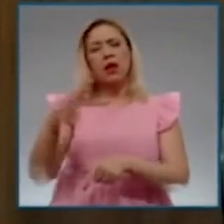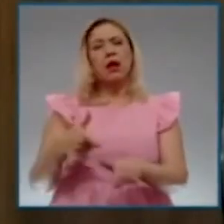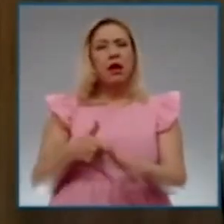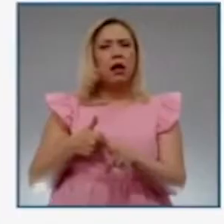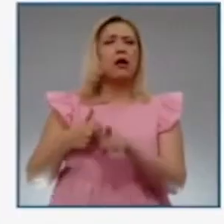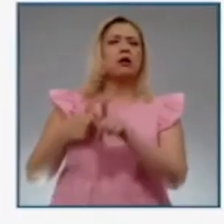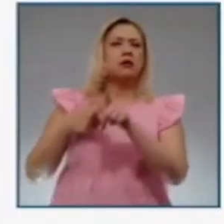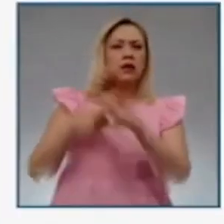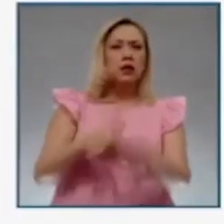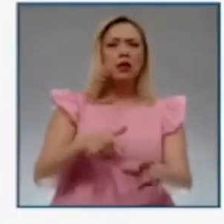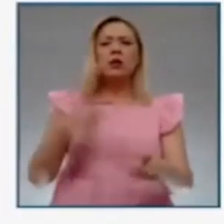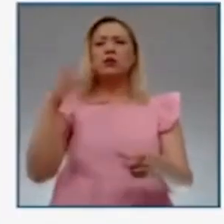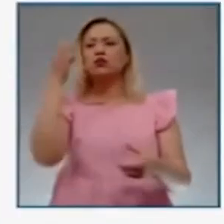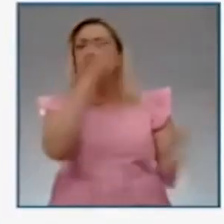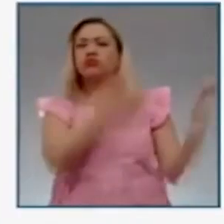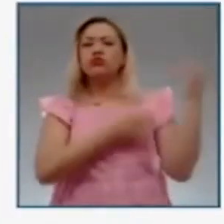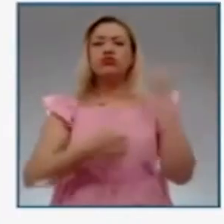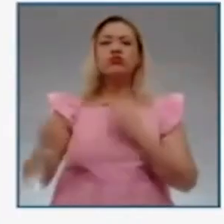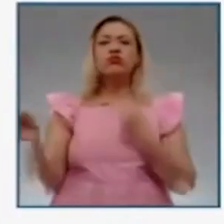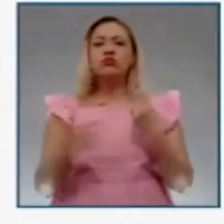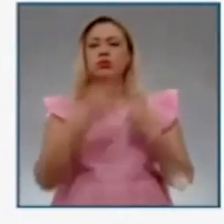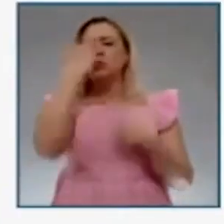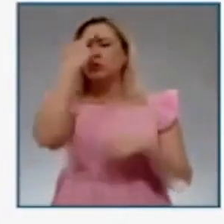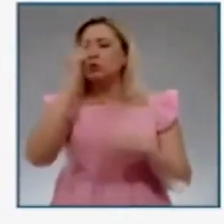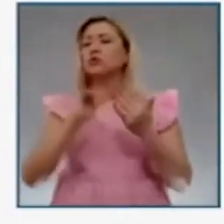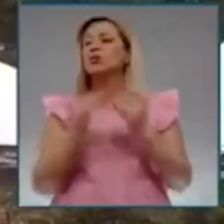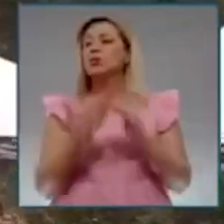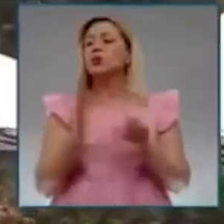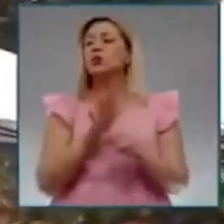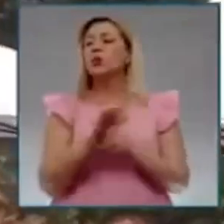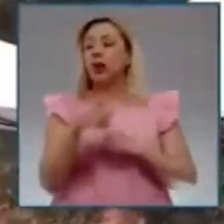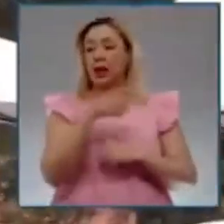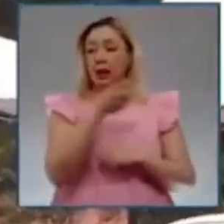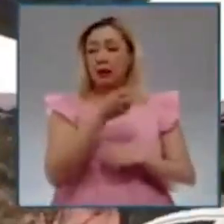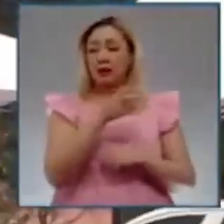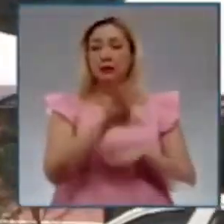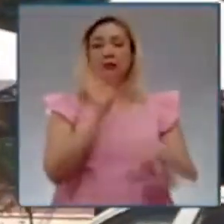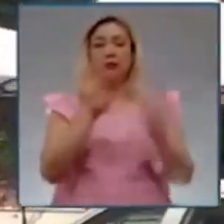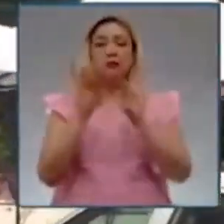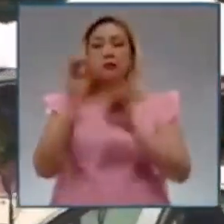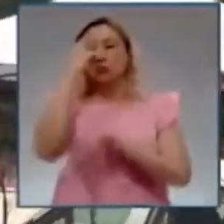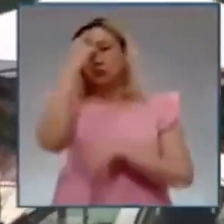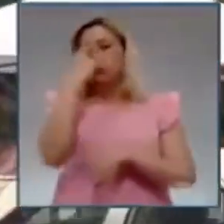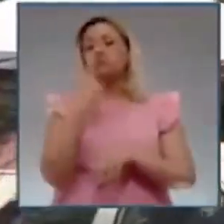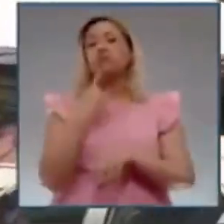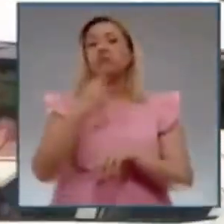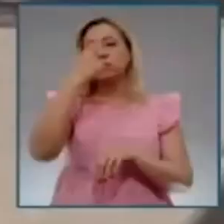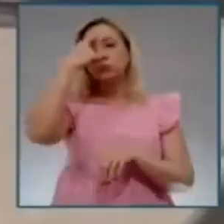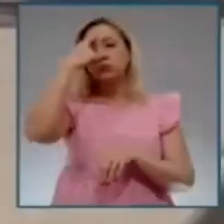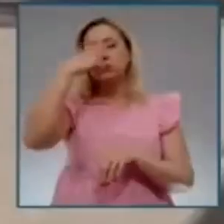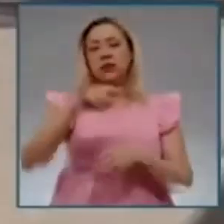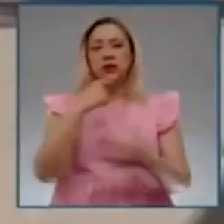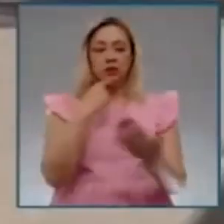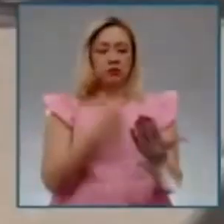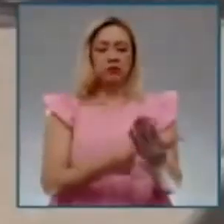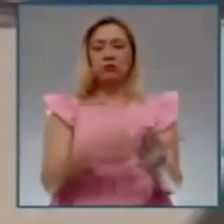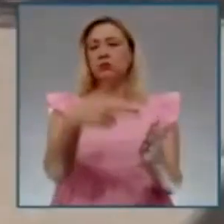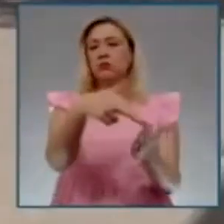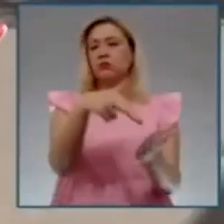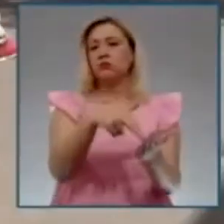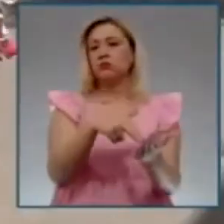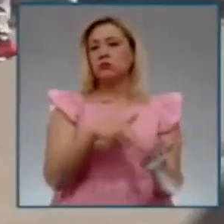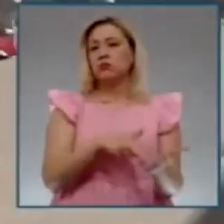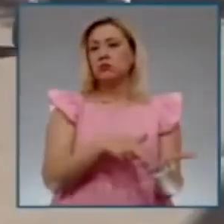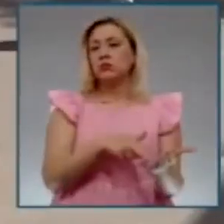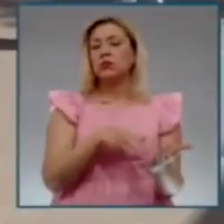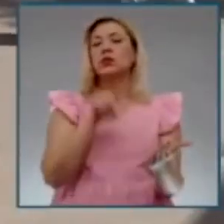momento emitir la lista final de aspirantes al Cargo en atención a todos los requisitos incluida la